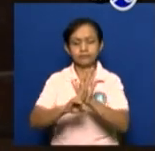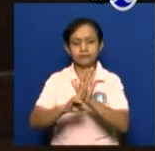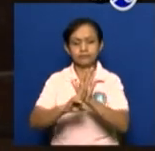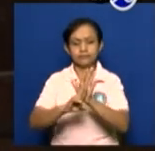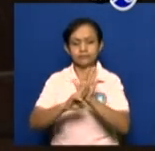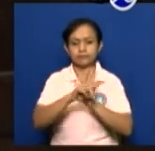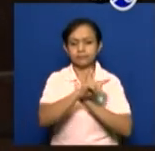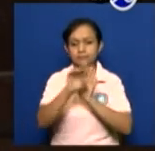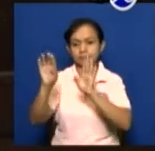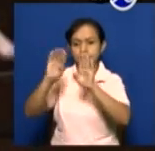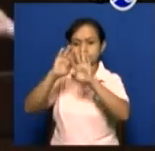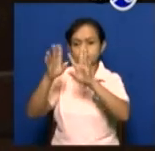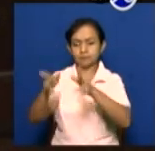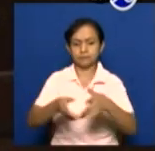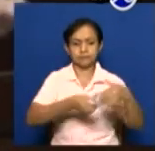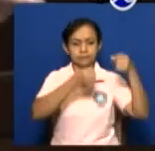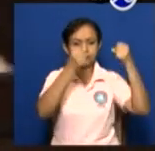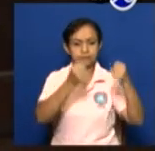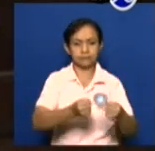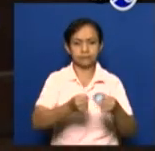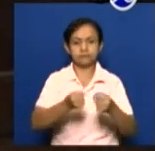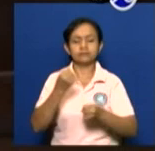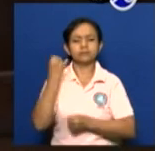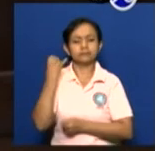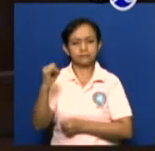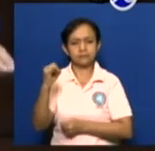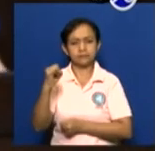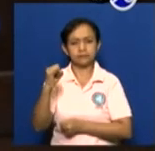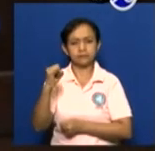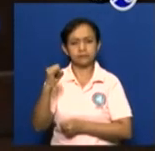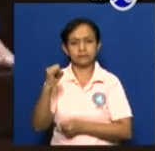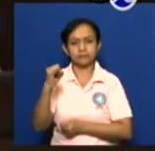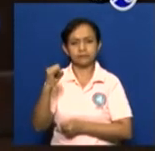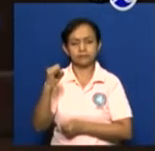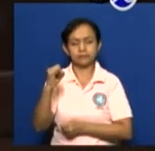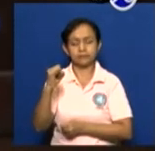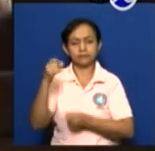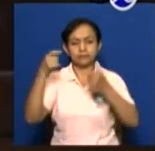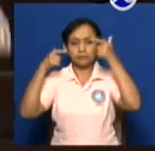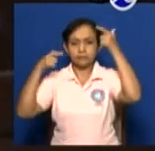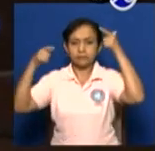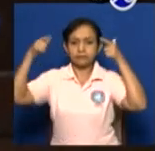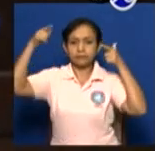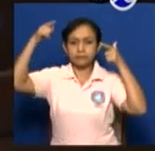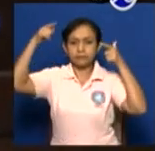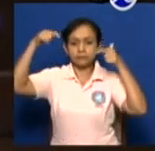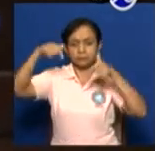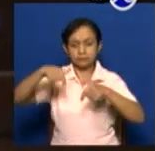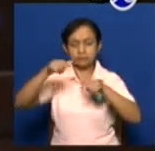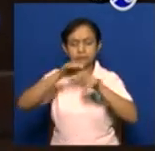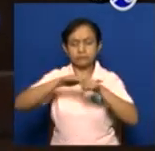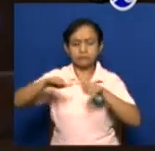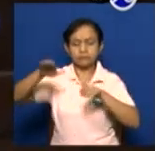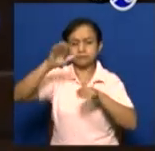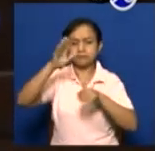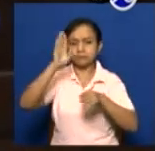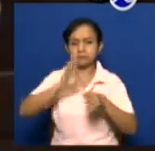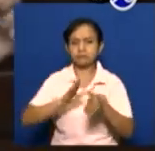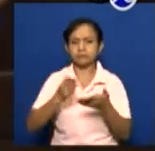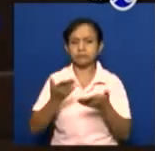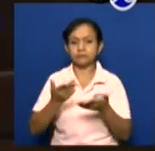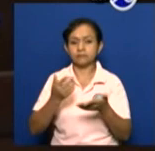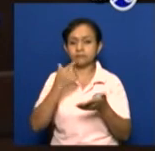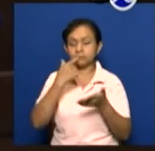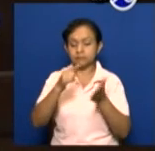y señoras, es sí. El ideario de Sandino, hoy más que nunca,